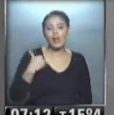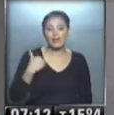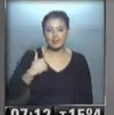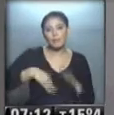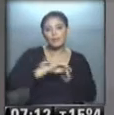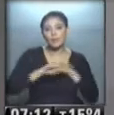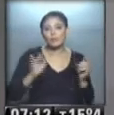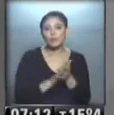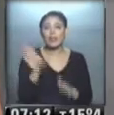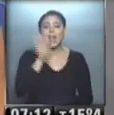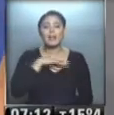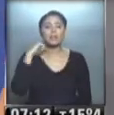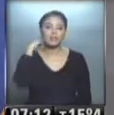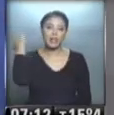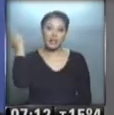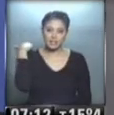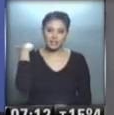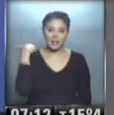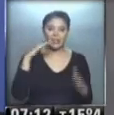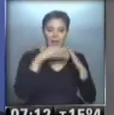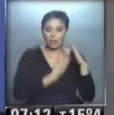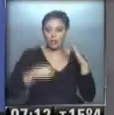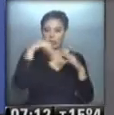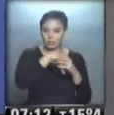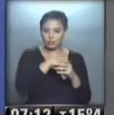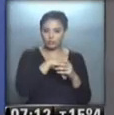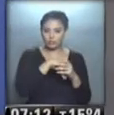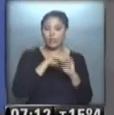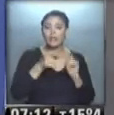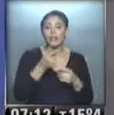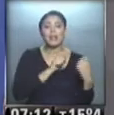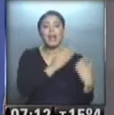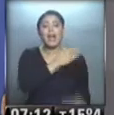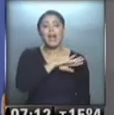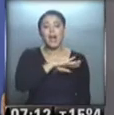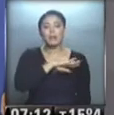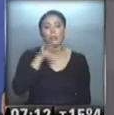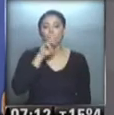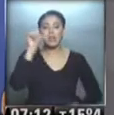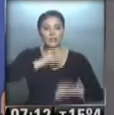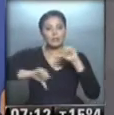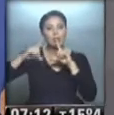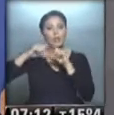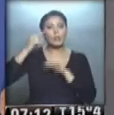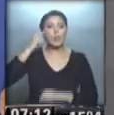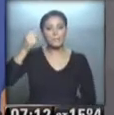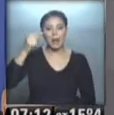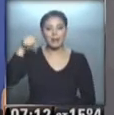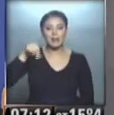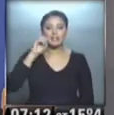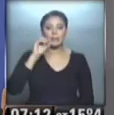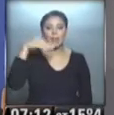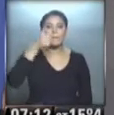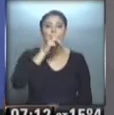más sobre los actos realizados ayer en casa de gobierno entre ellos el acto de repatriación de la científica número 1000 se trata de